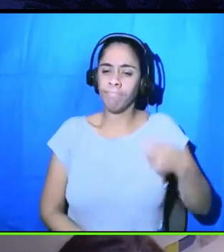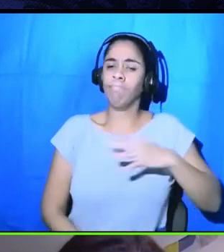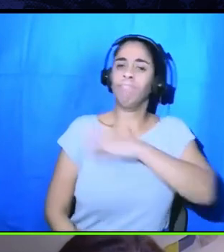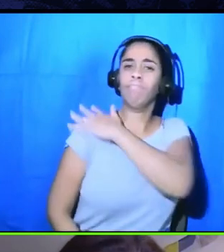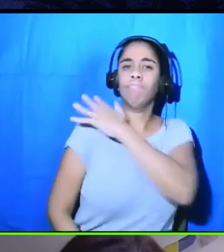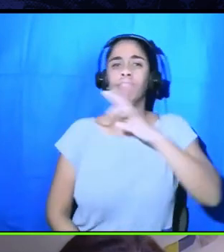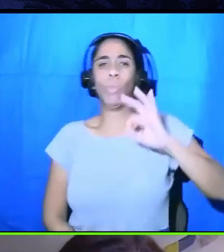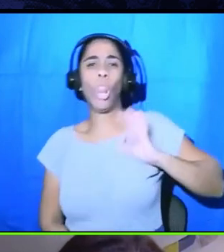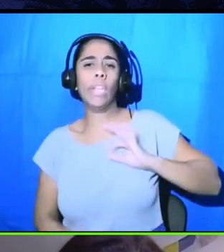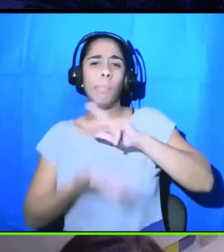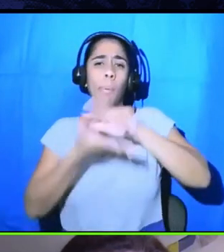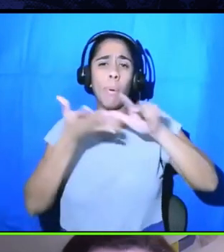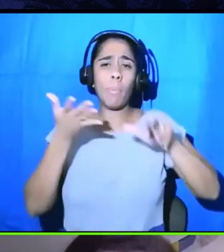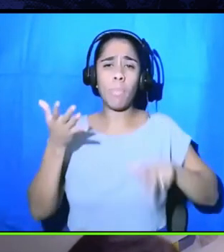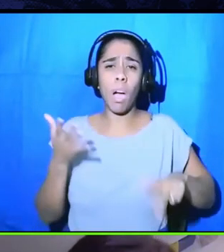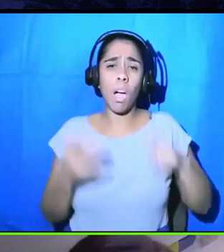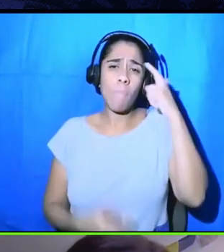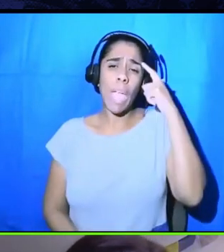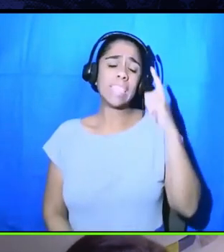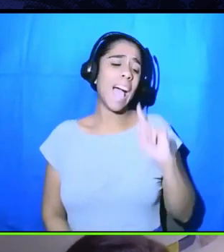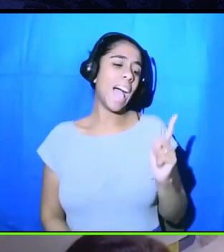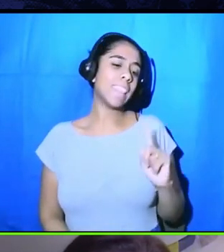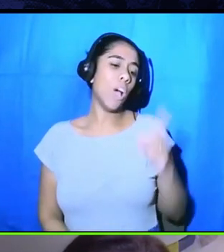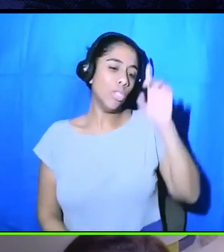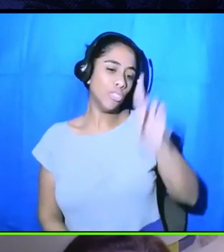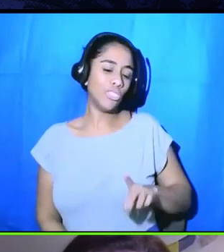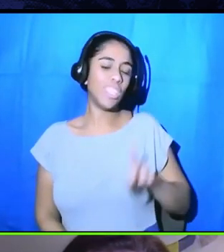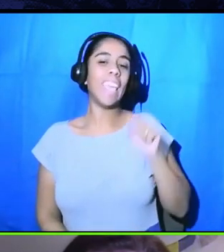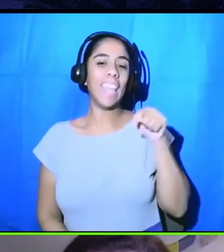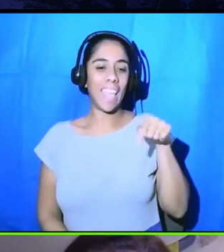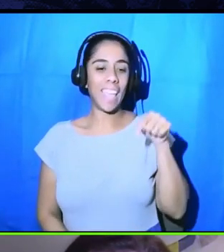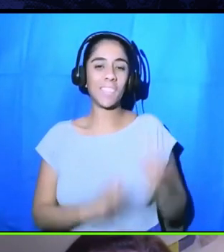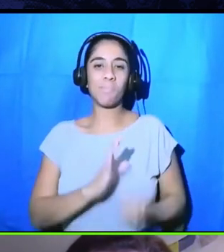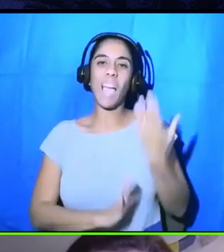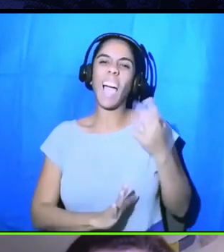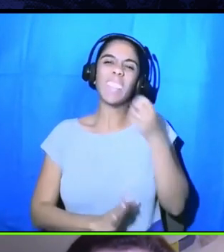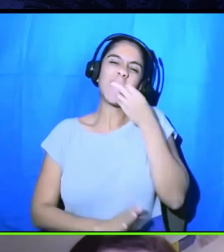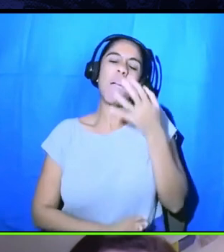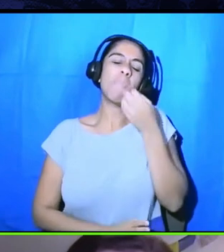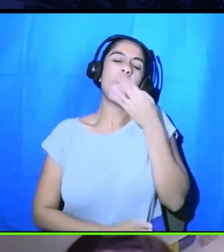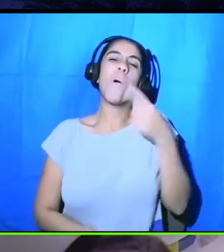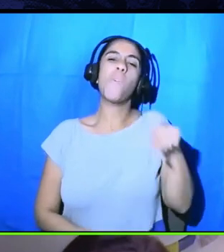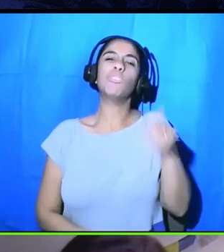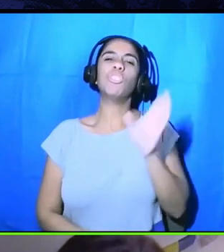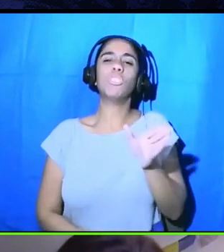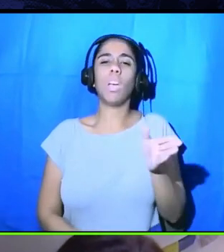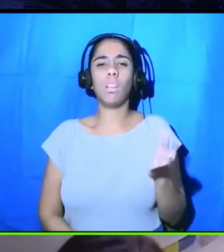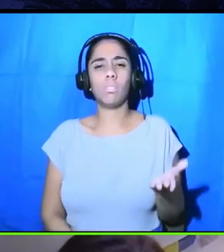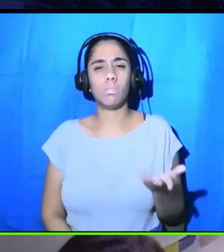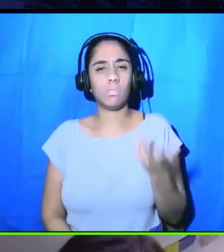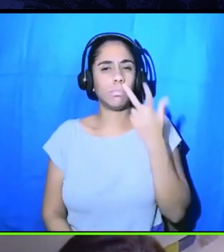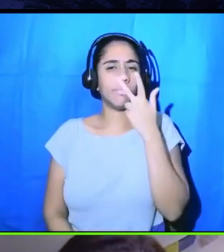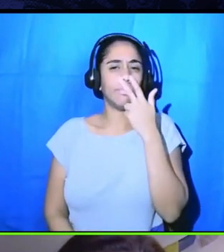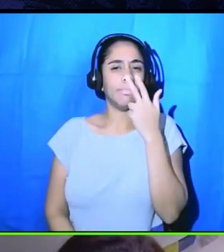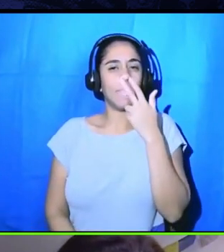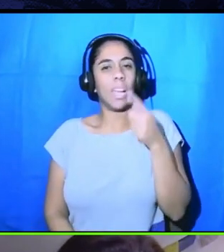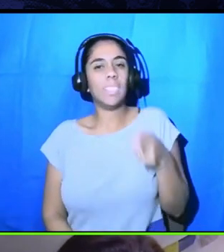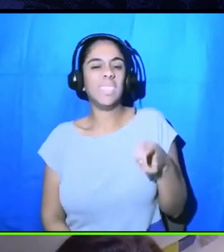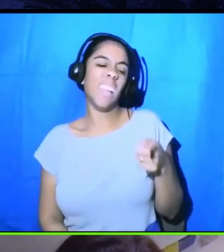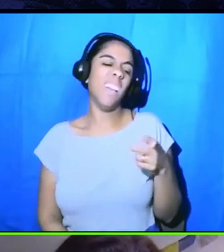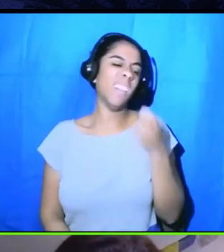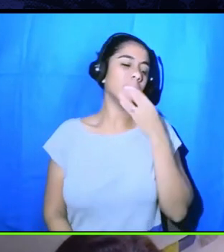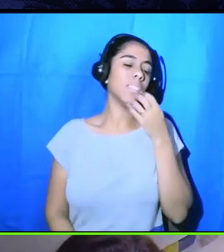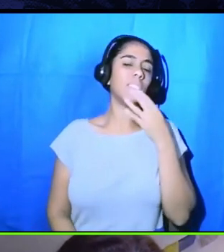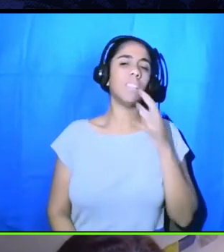creado porque les conviene porque porque porque es el derecho que conocen y el que los provee de